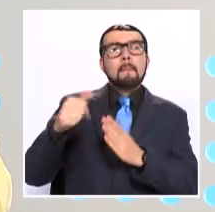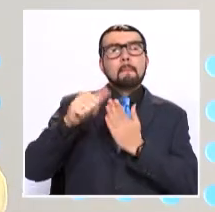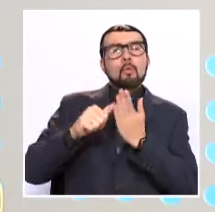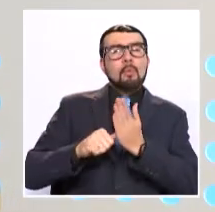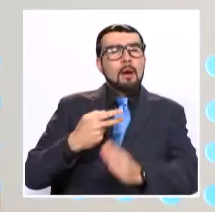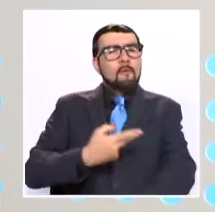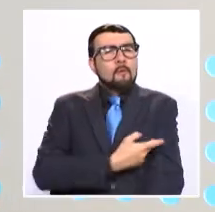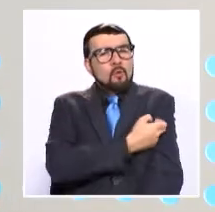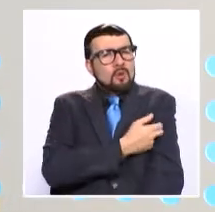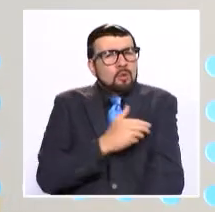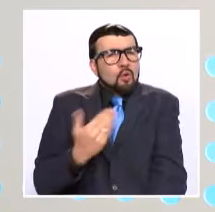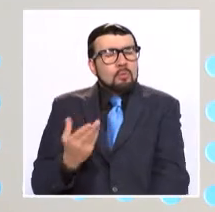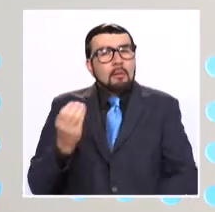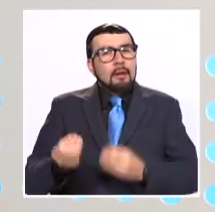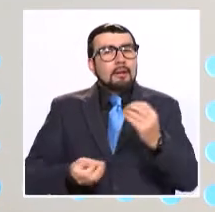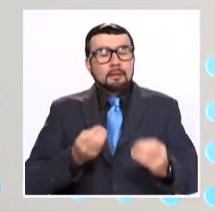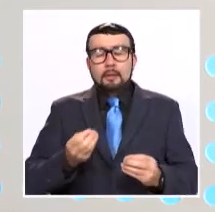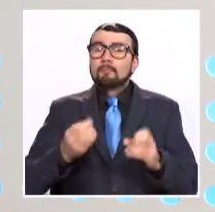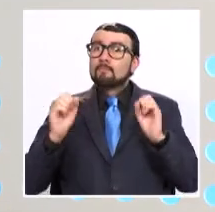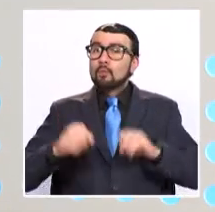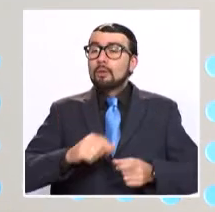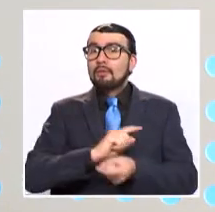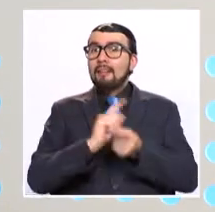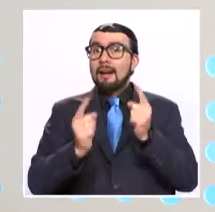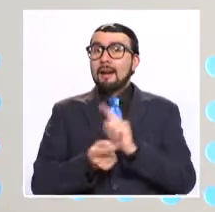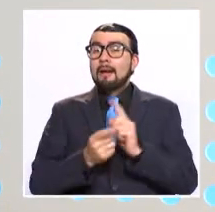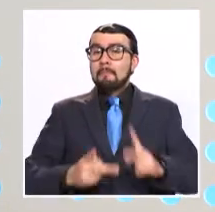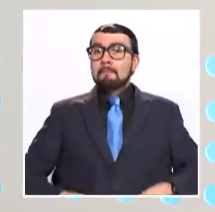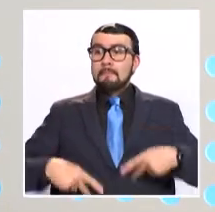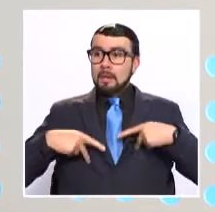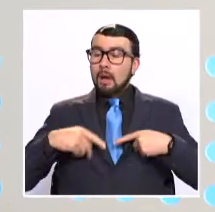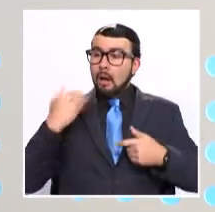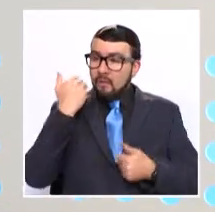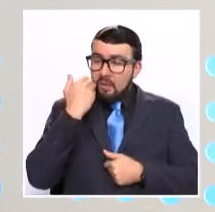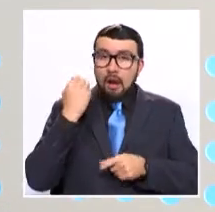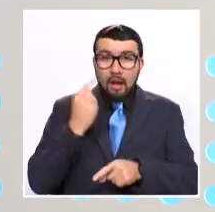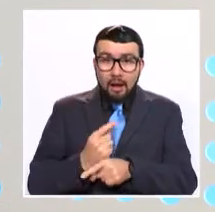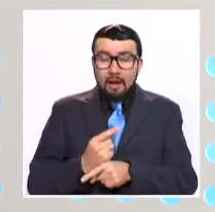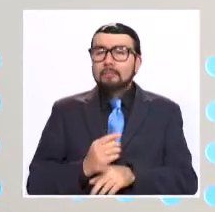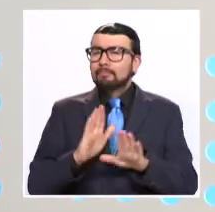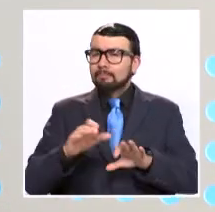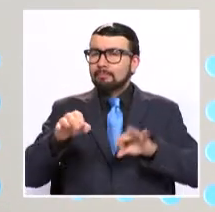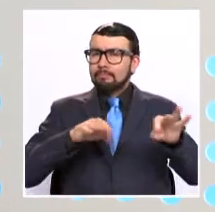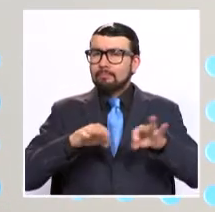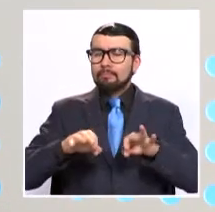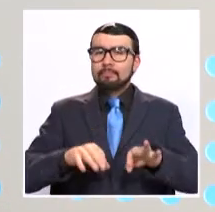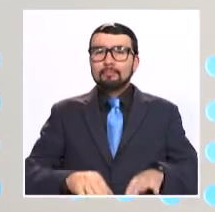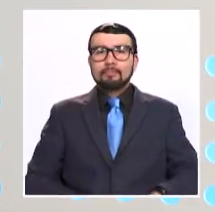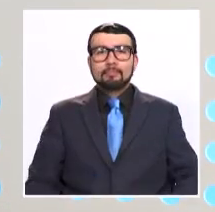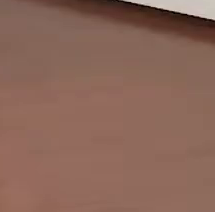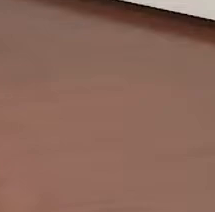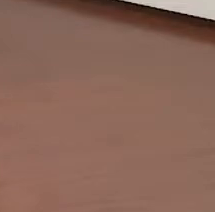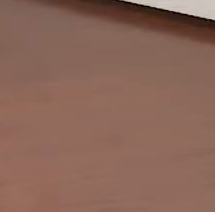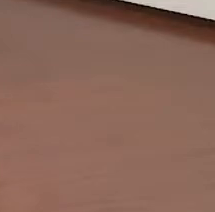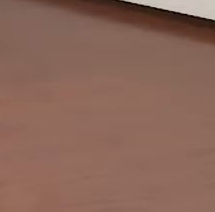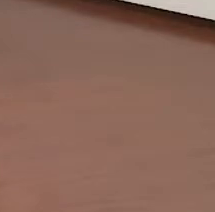que definitivamente pueden cambiar el pronóstico de vida de una persona cuando se hacen a tiempo. Ya regresamos.